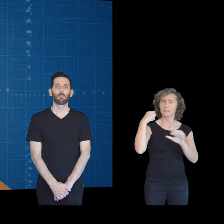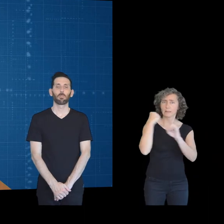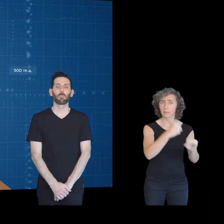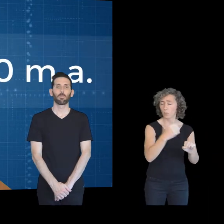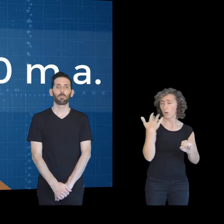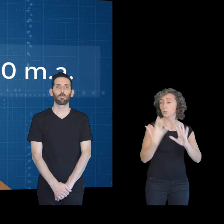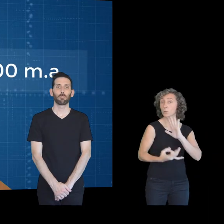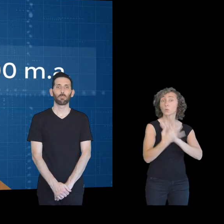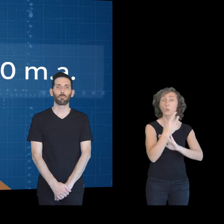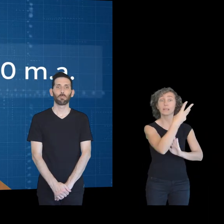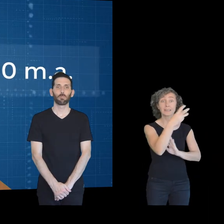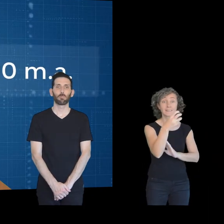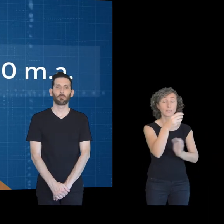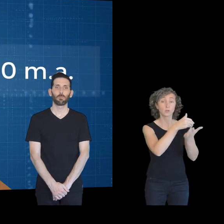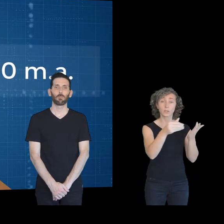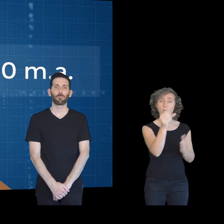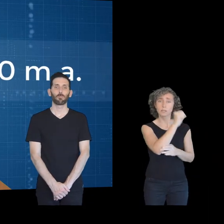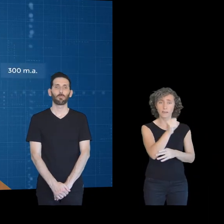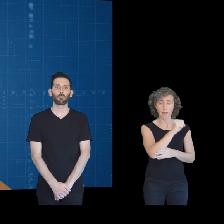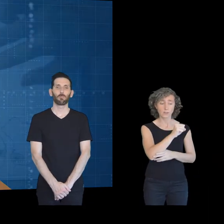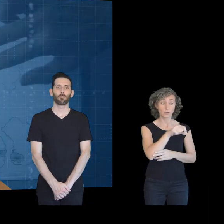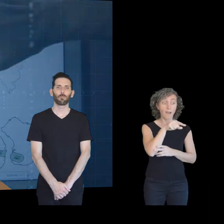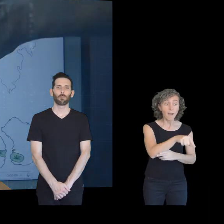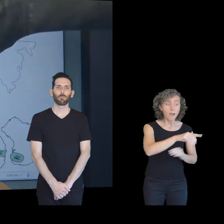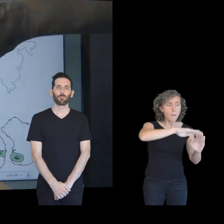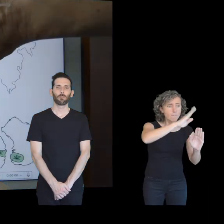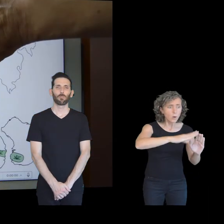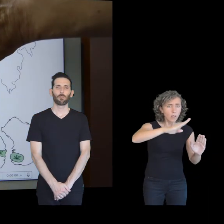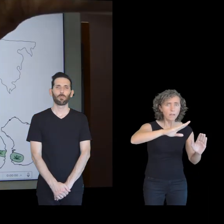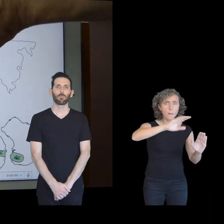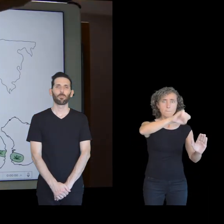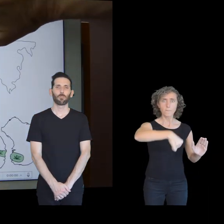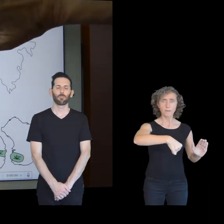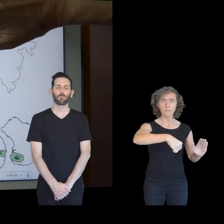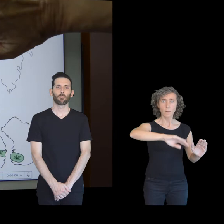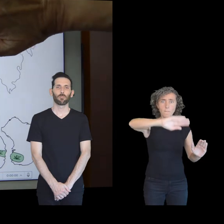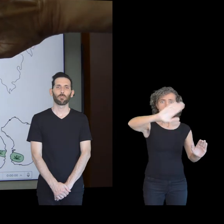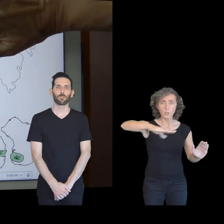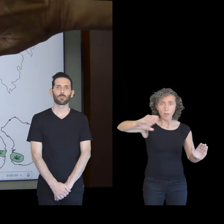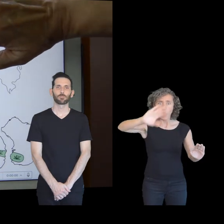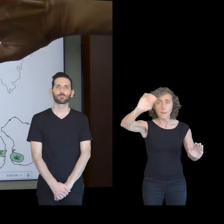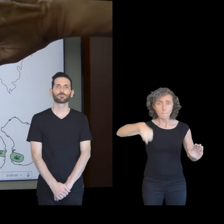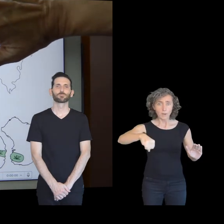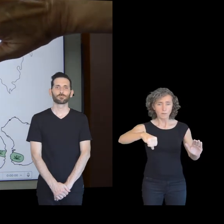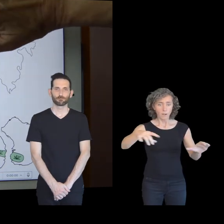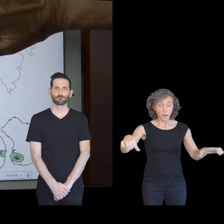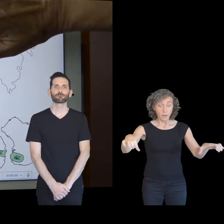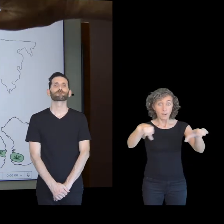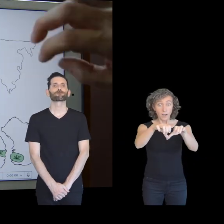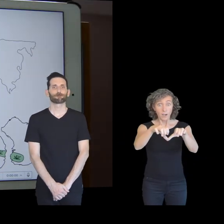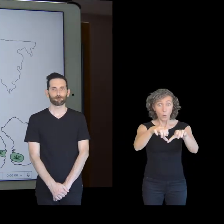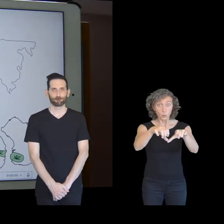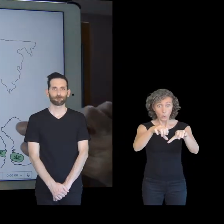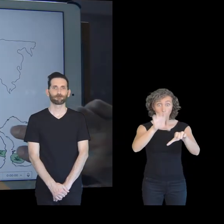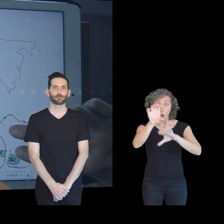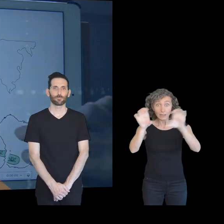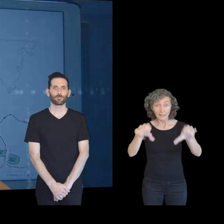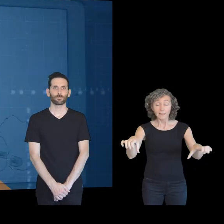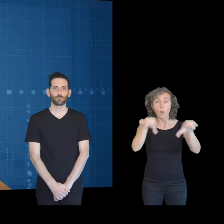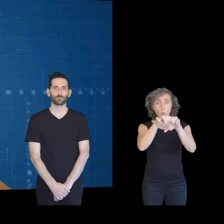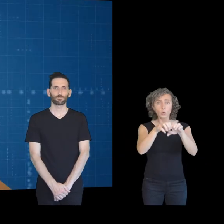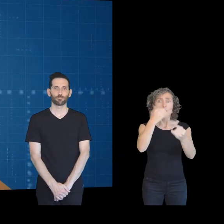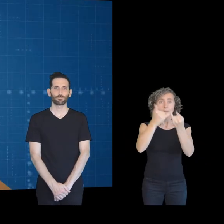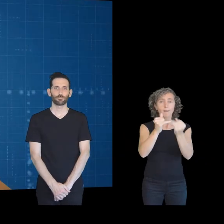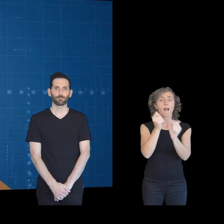antigas, orixinadas hai uns 300 millóns de anos. Estas presentan grandes interrupcións e solamente se poden apreciar a súa